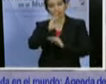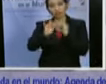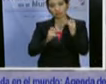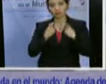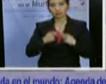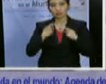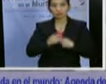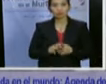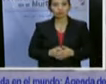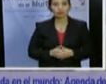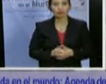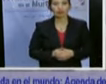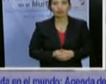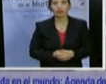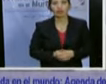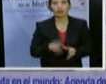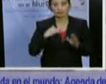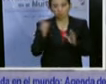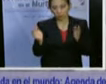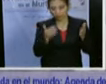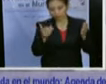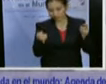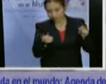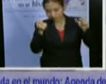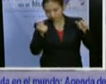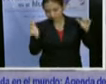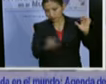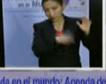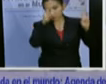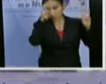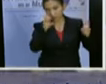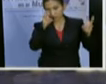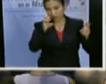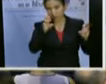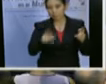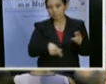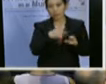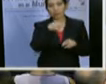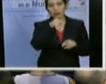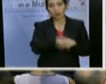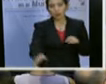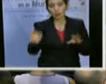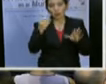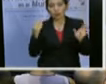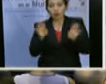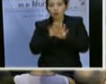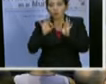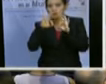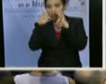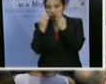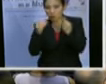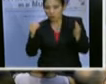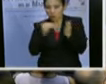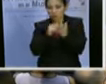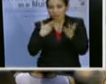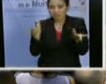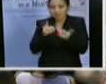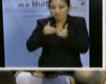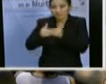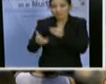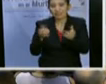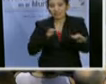personas. Me salto algunas cosas sobre este tema de los medios de implementación, pero creemos que hay